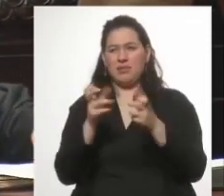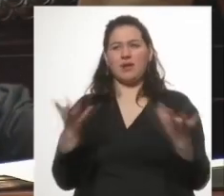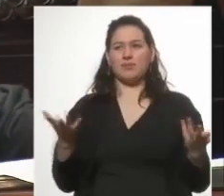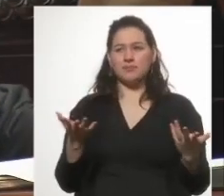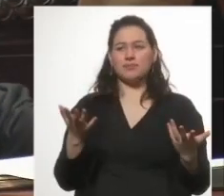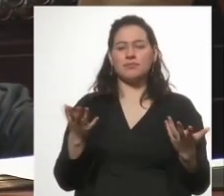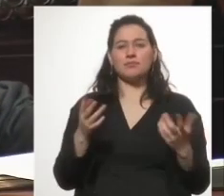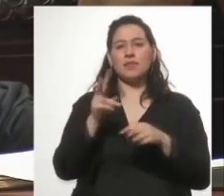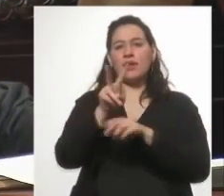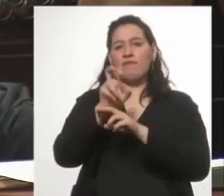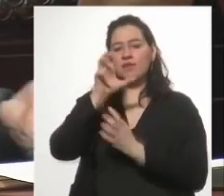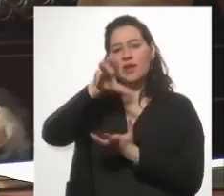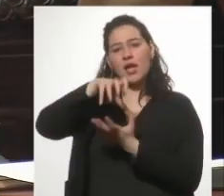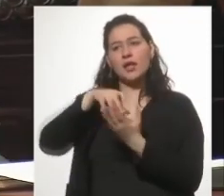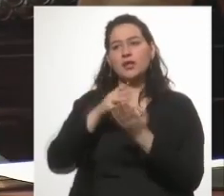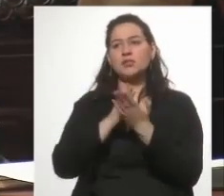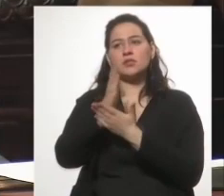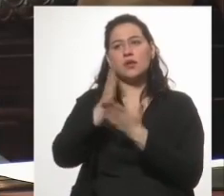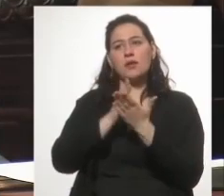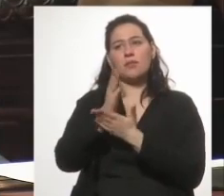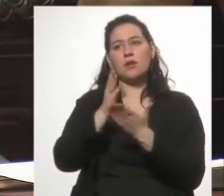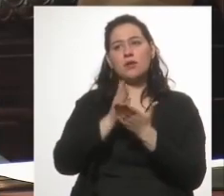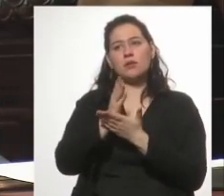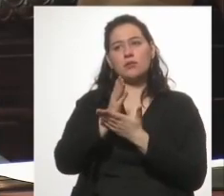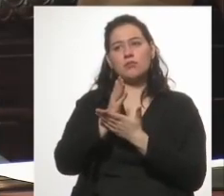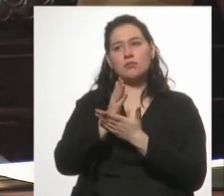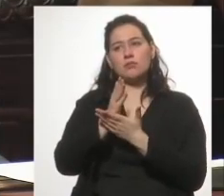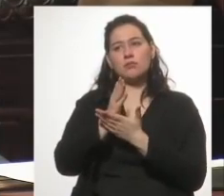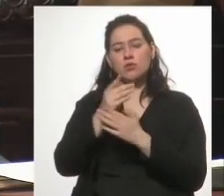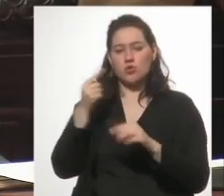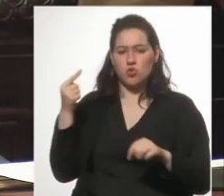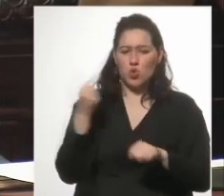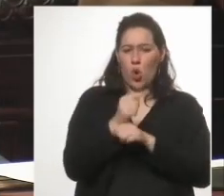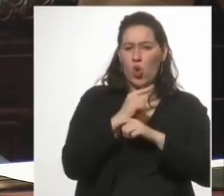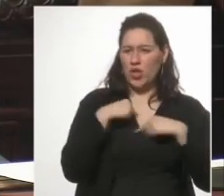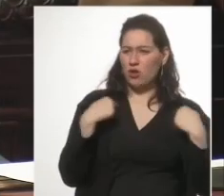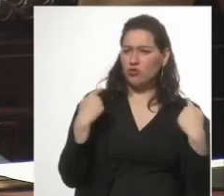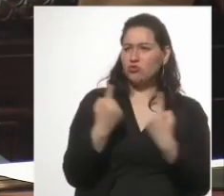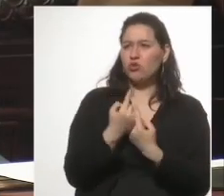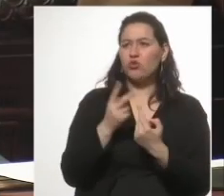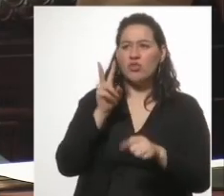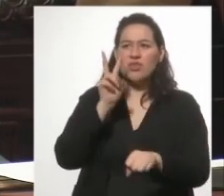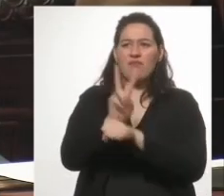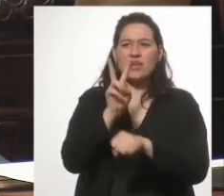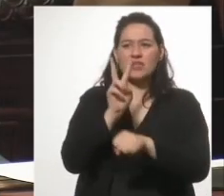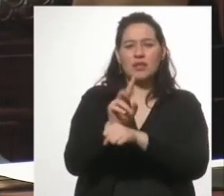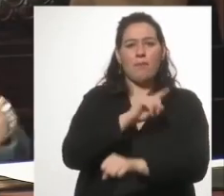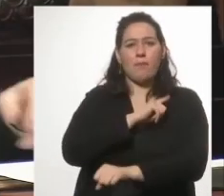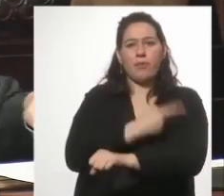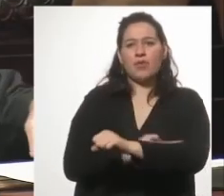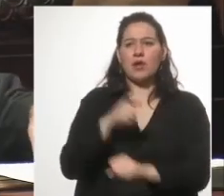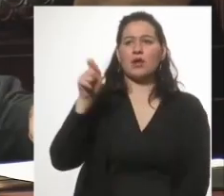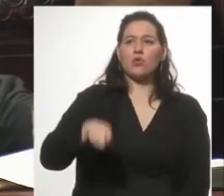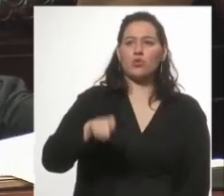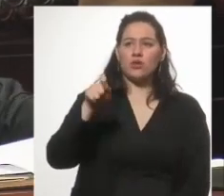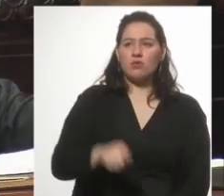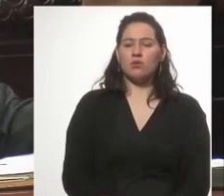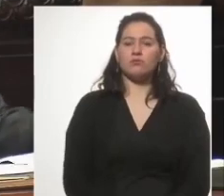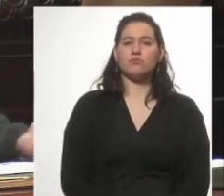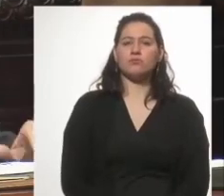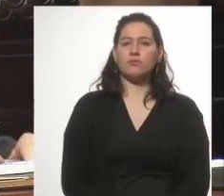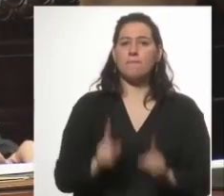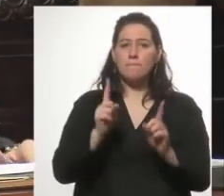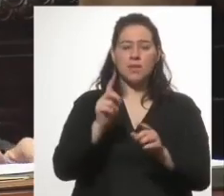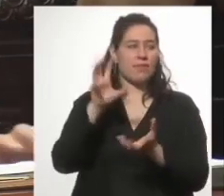La Fiscalía actuó siempre en forma sesgada contra nosotros y en defensa del Poder Ejecutivo. La